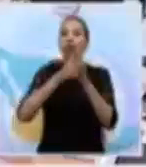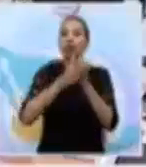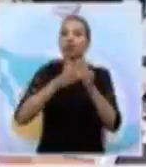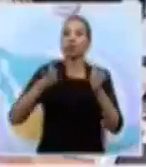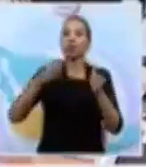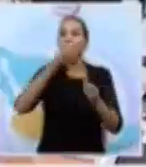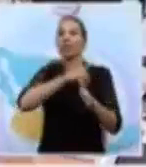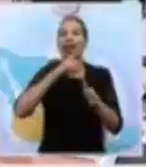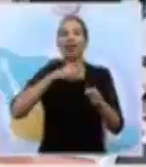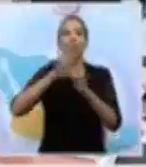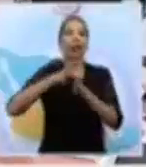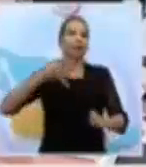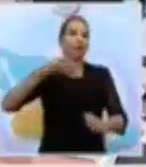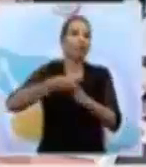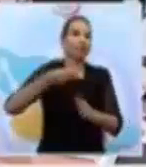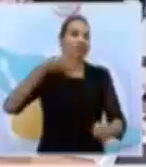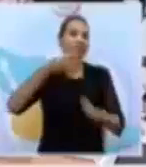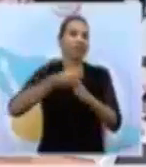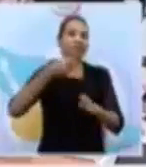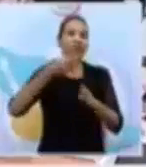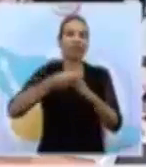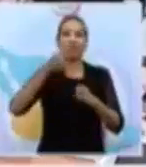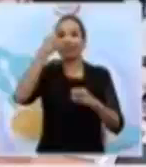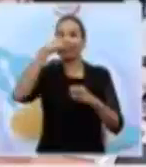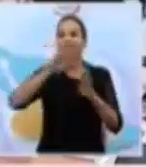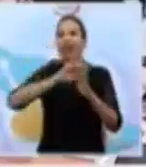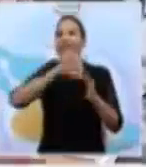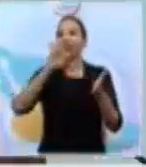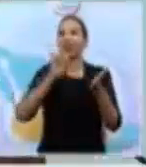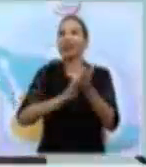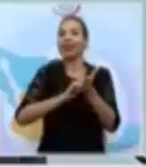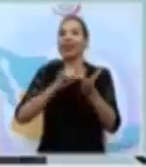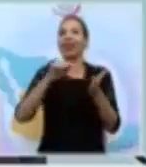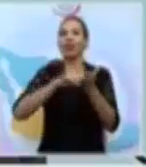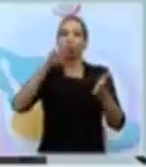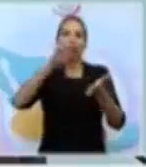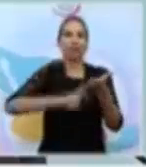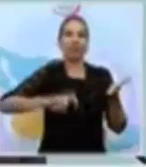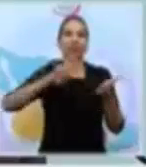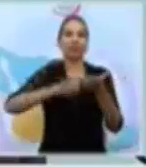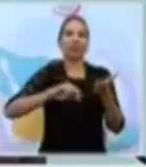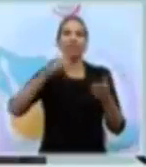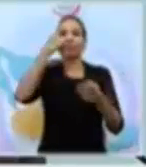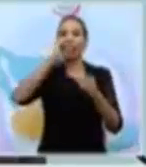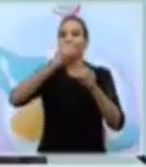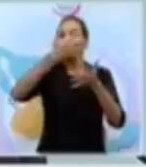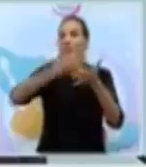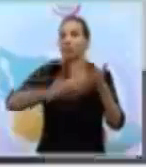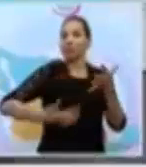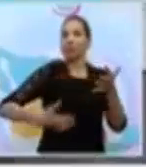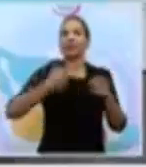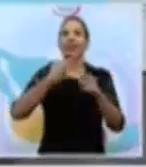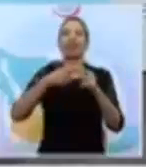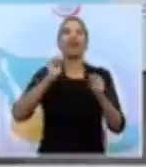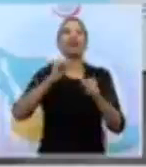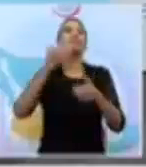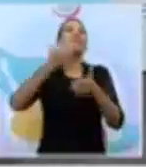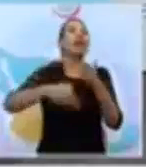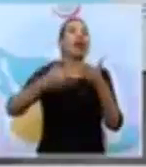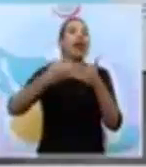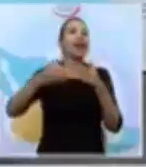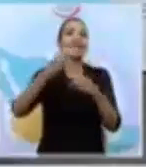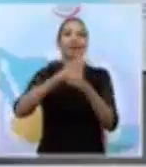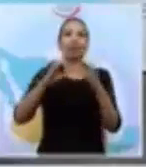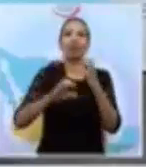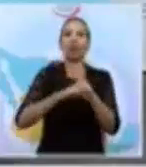de construir una agenda legislativa más amplia y que trate precisamente de estas carencias, de